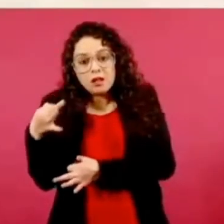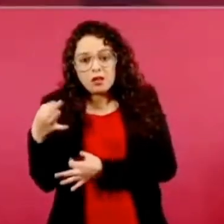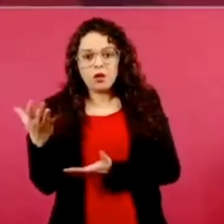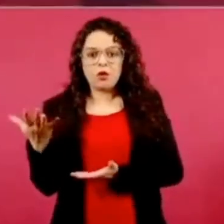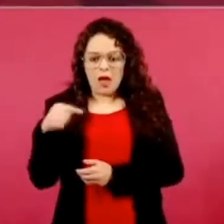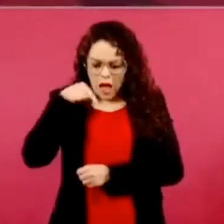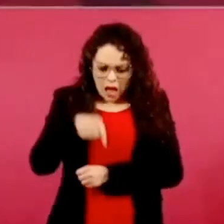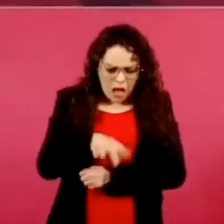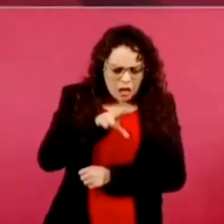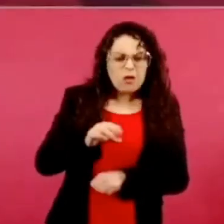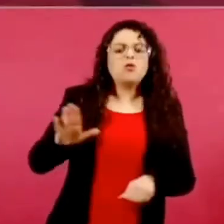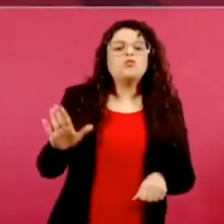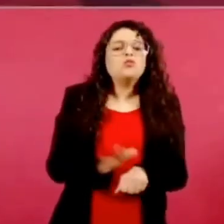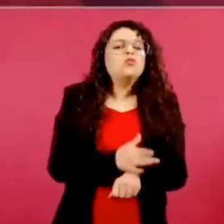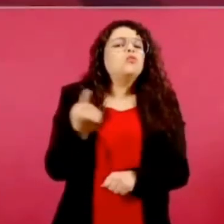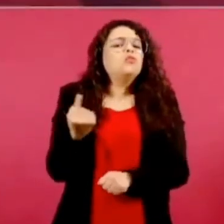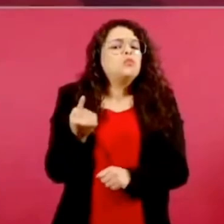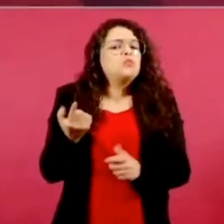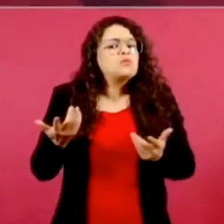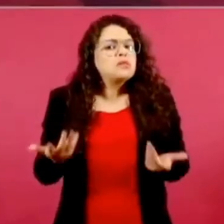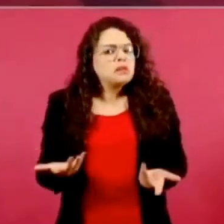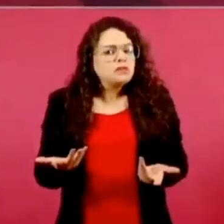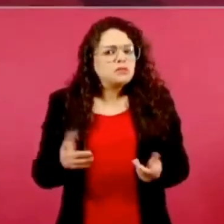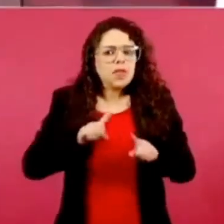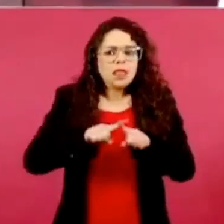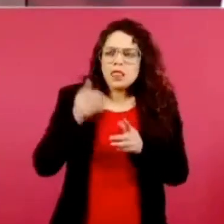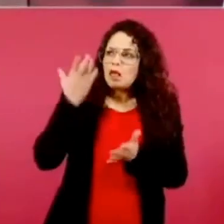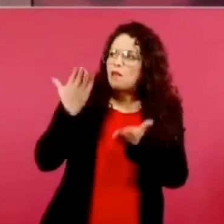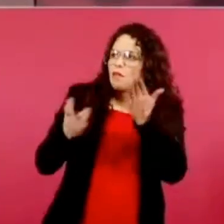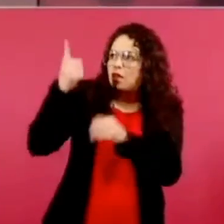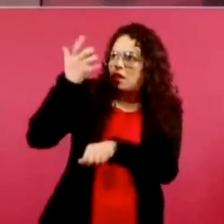no? Es así.